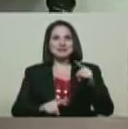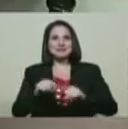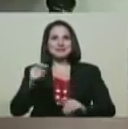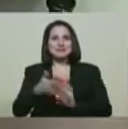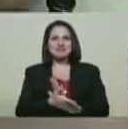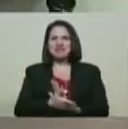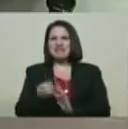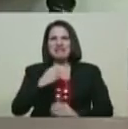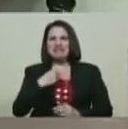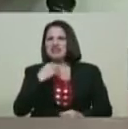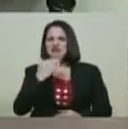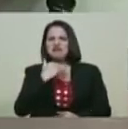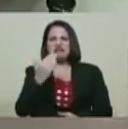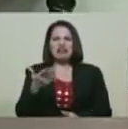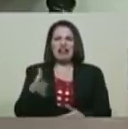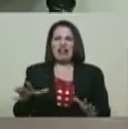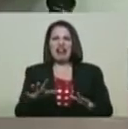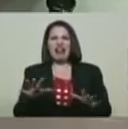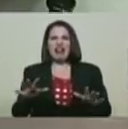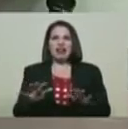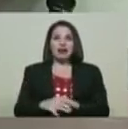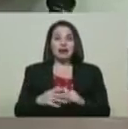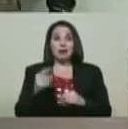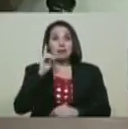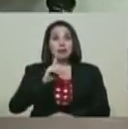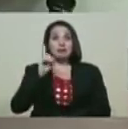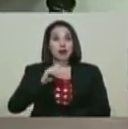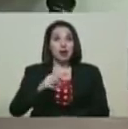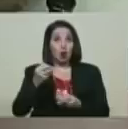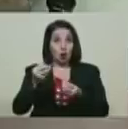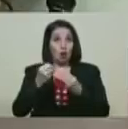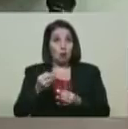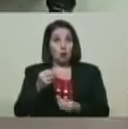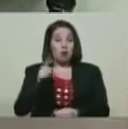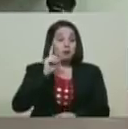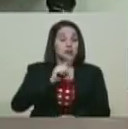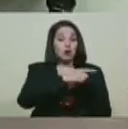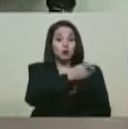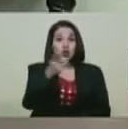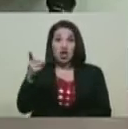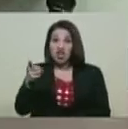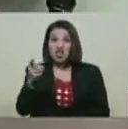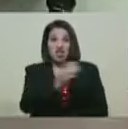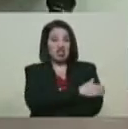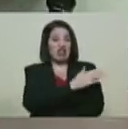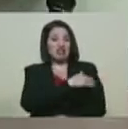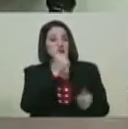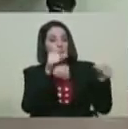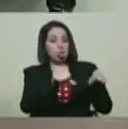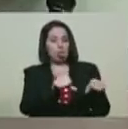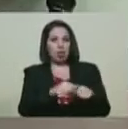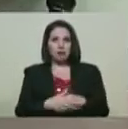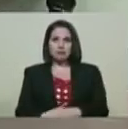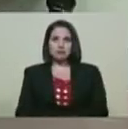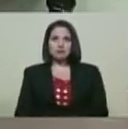eso no va a funcionar, etcétera, etcétera. Eso es una mentira, mentira, mentira son ustedes, derecha maltrecha.